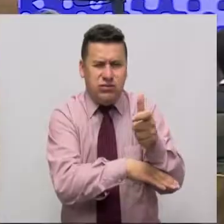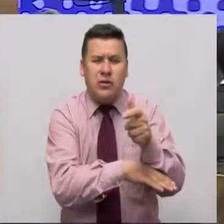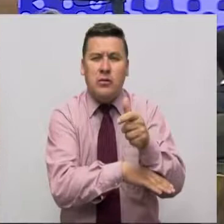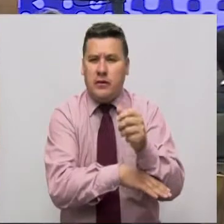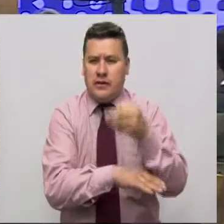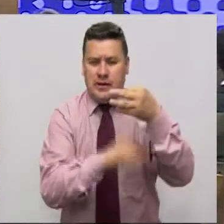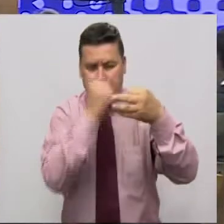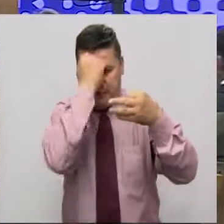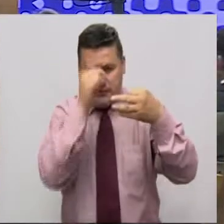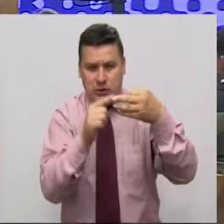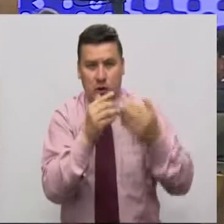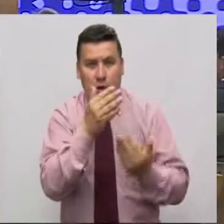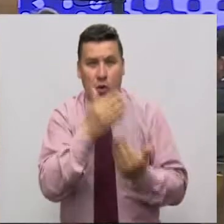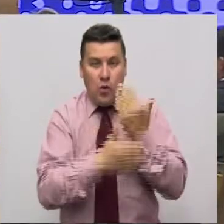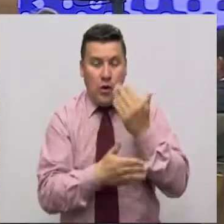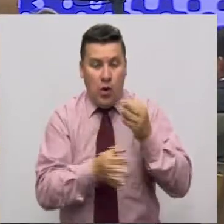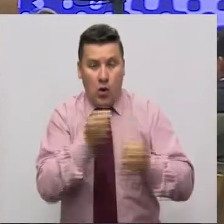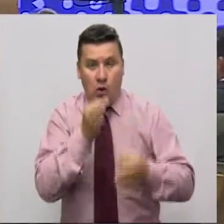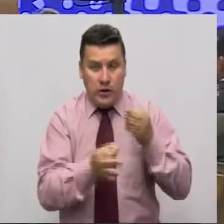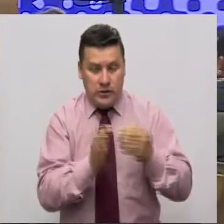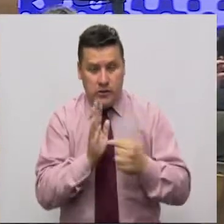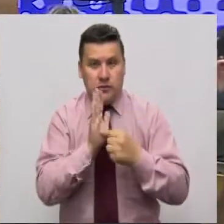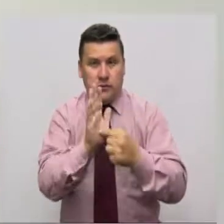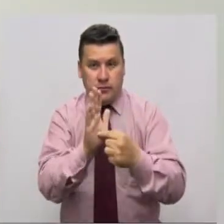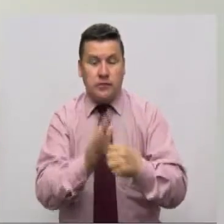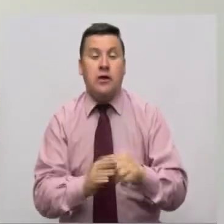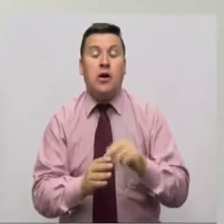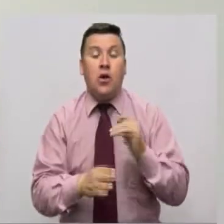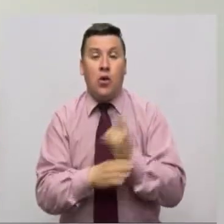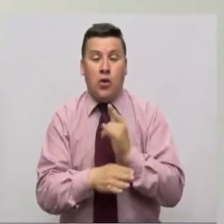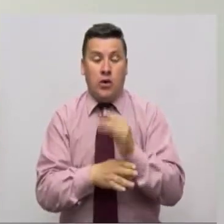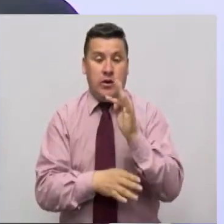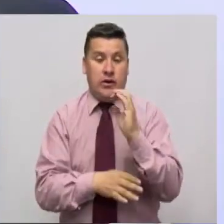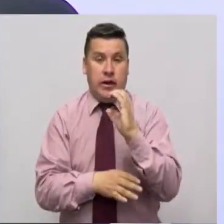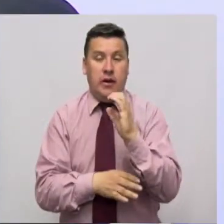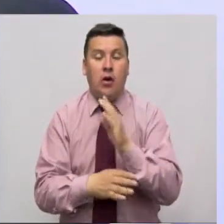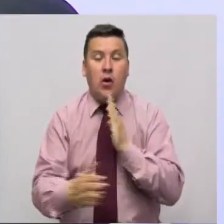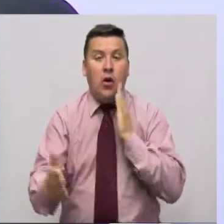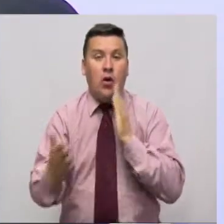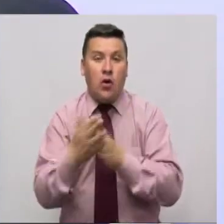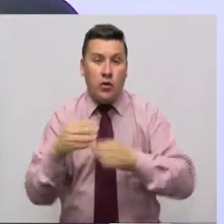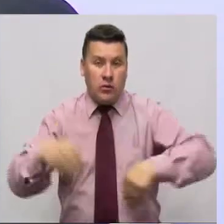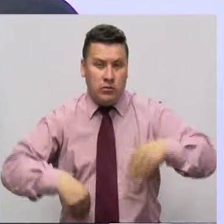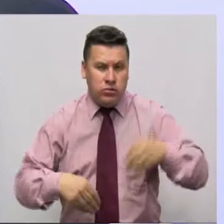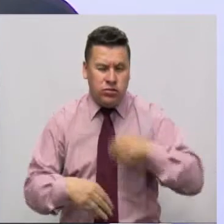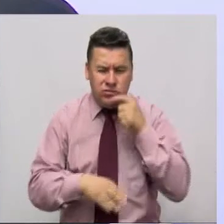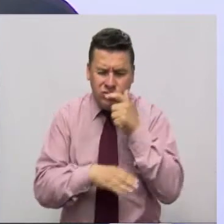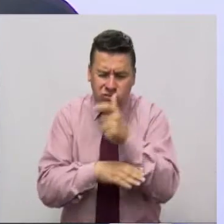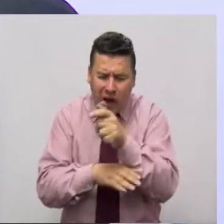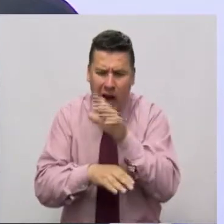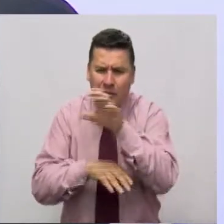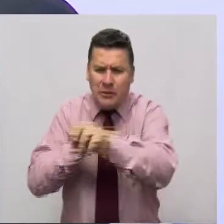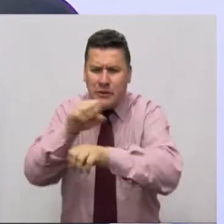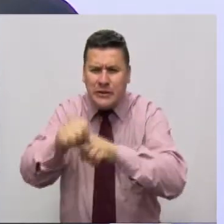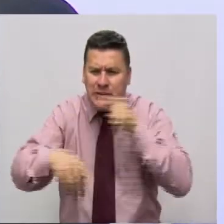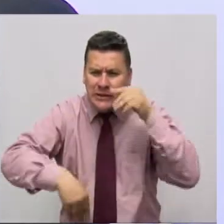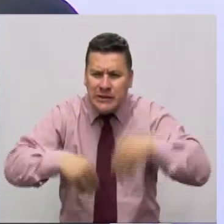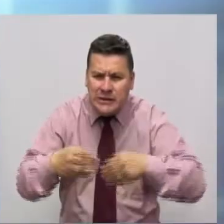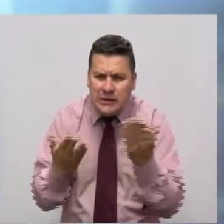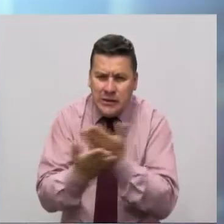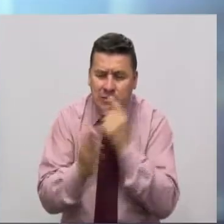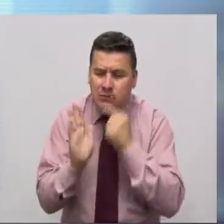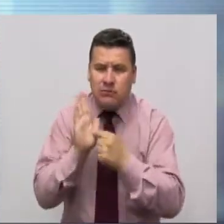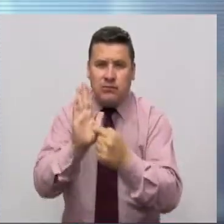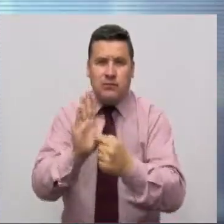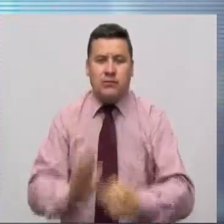3 ejes fundamentales: el nuevo modelo de control fiscal, el uso de las TIC y la lucha frontal contra la corrupción.